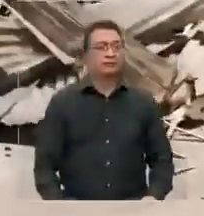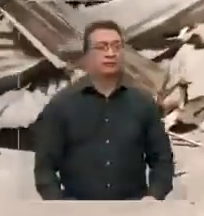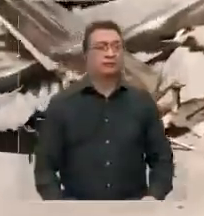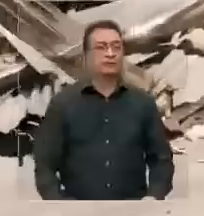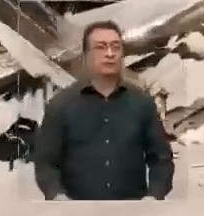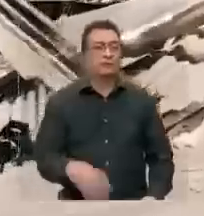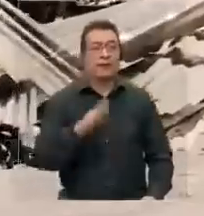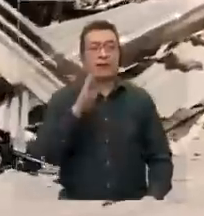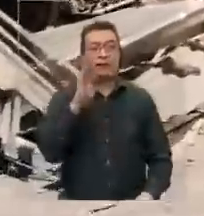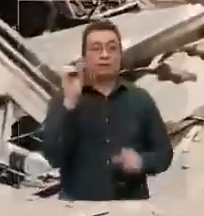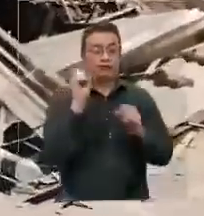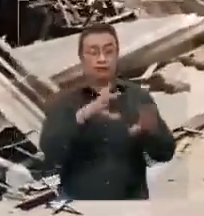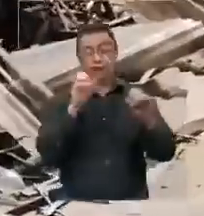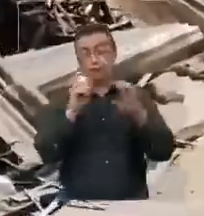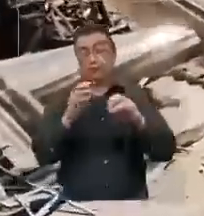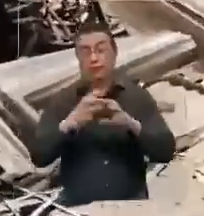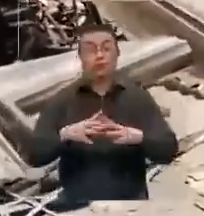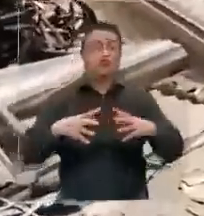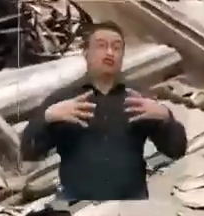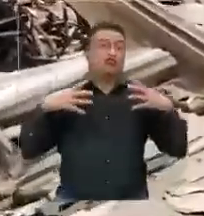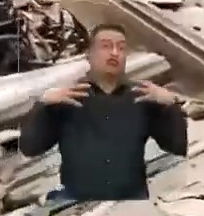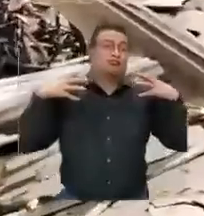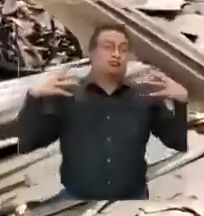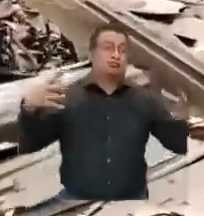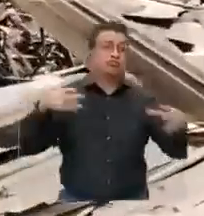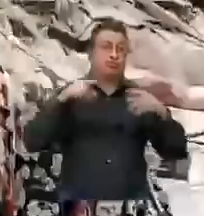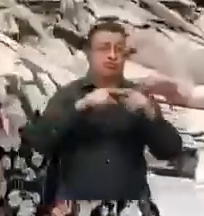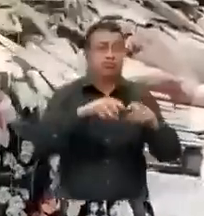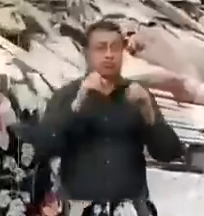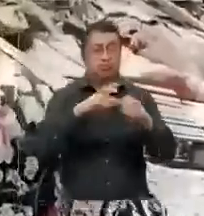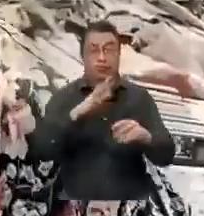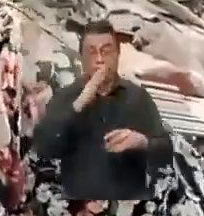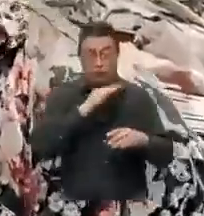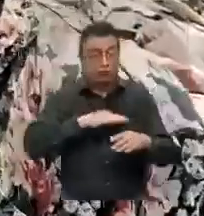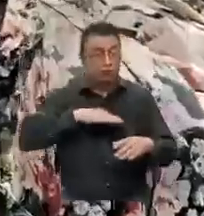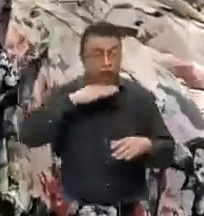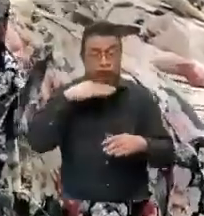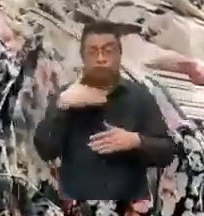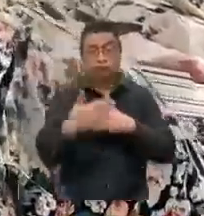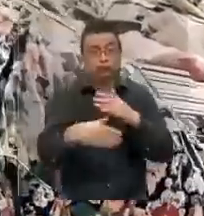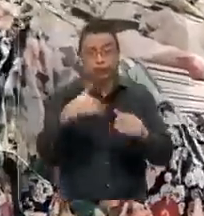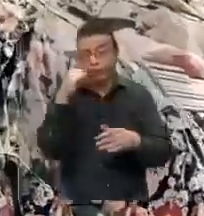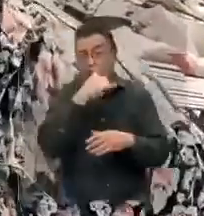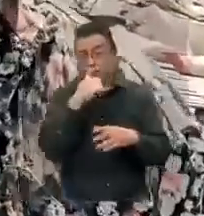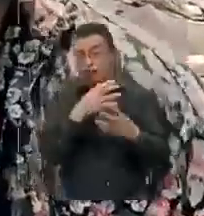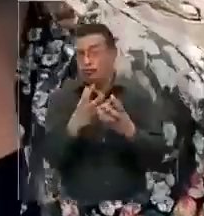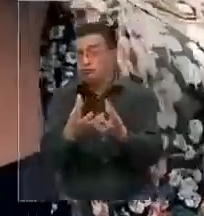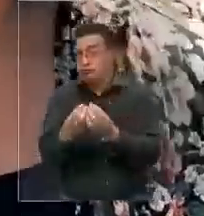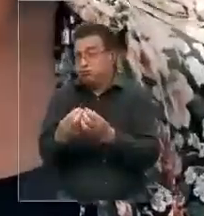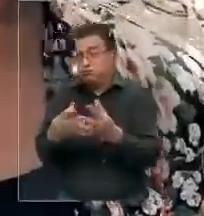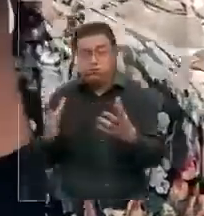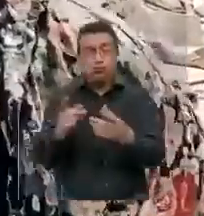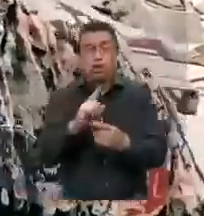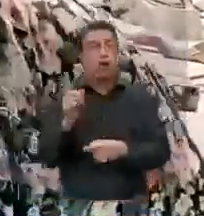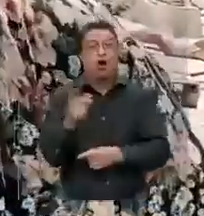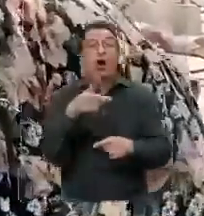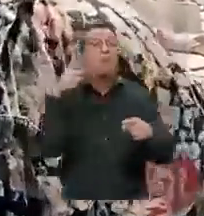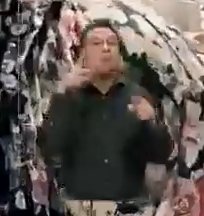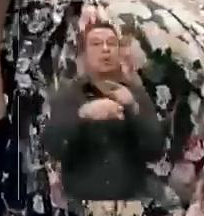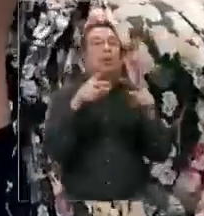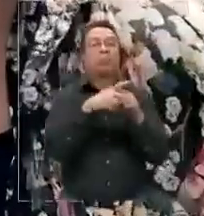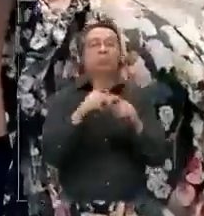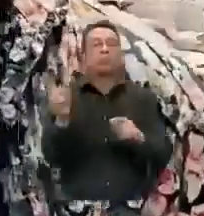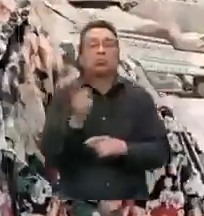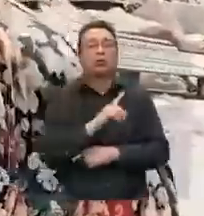Un basurero tremendo, un basurero que ya no tiene límite, tanta cochina que hay aquí. ¿Por qué? Porque no hay nadie